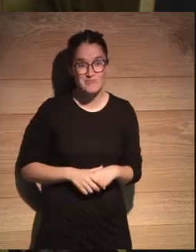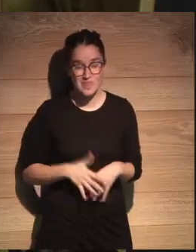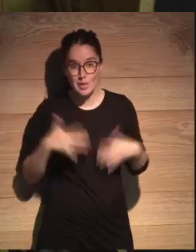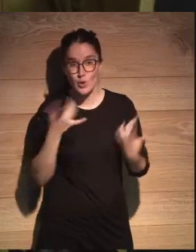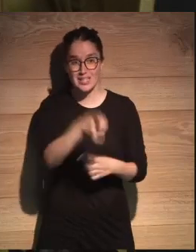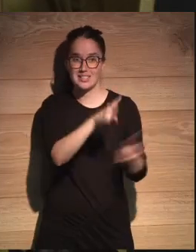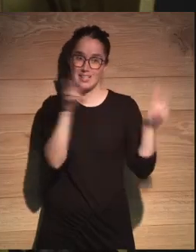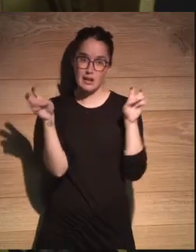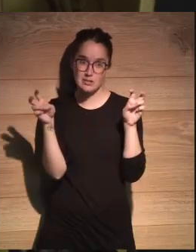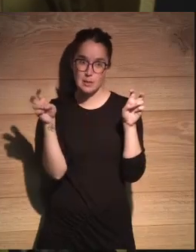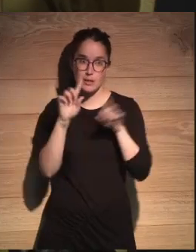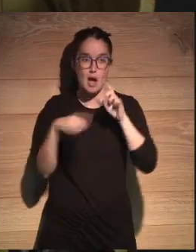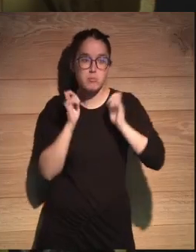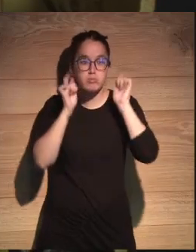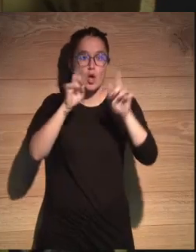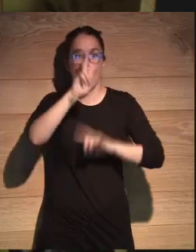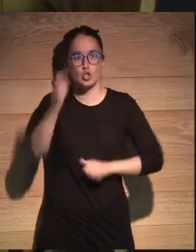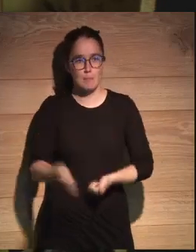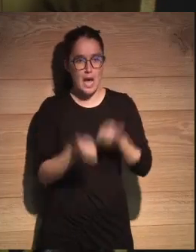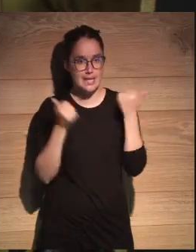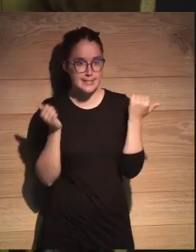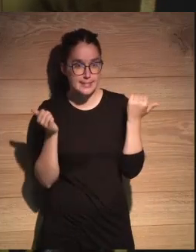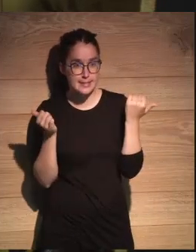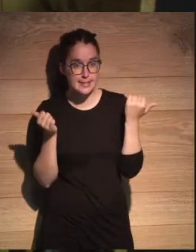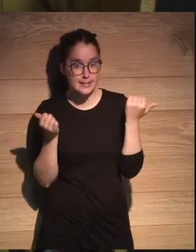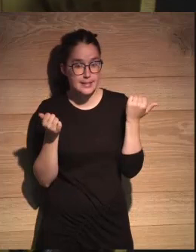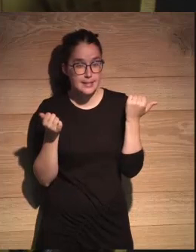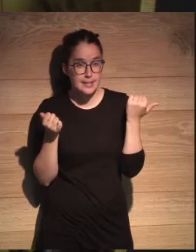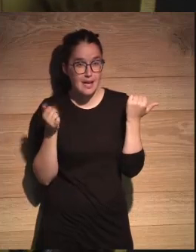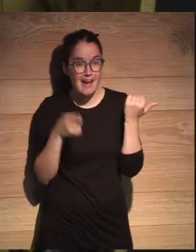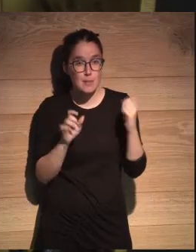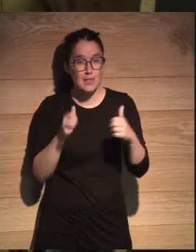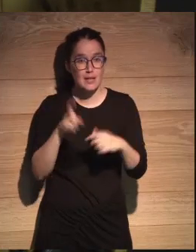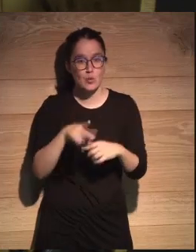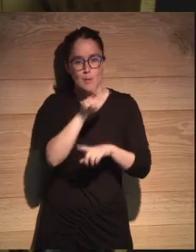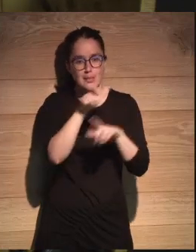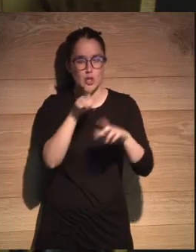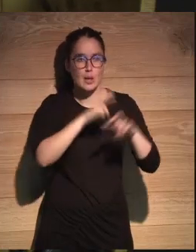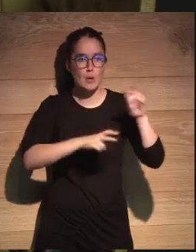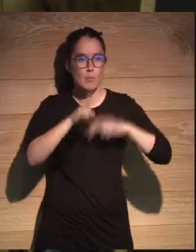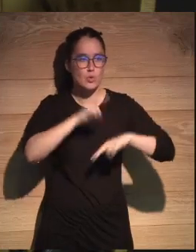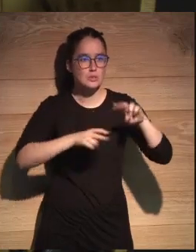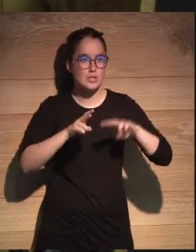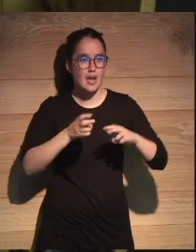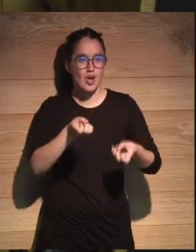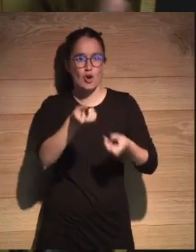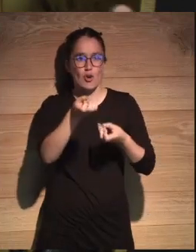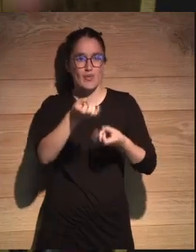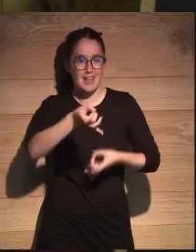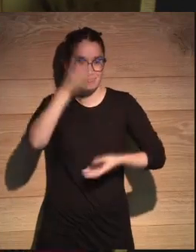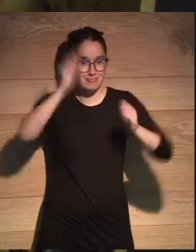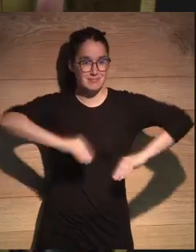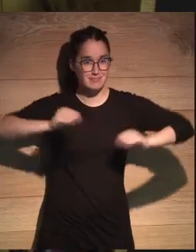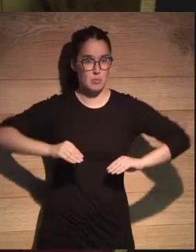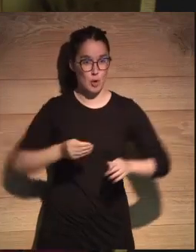Entonces, ese es el tema. Y luego descubrimos que hay otro fondo más. Que detrás de esto está desde el pequeño que busca siempre contar una estupidez, llama más la atención